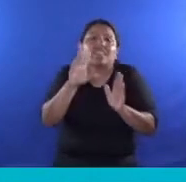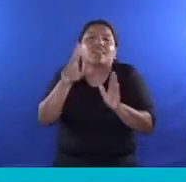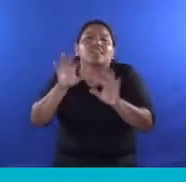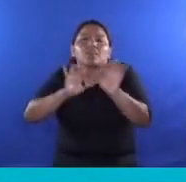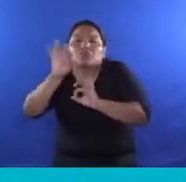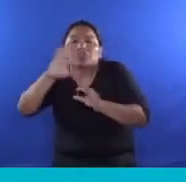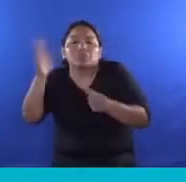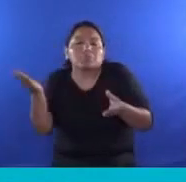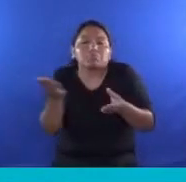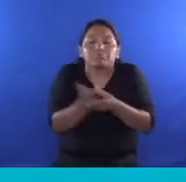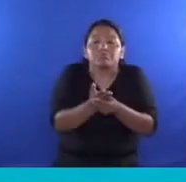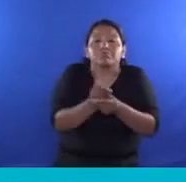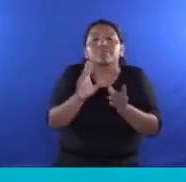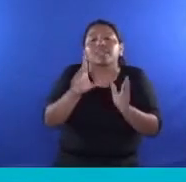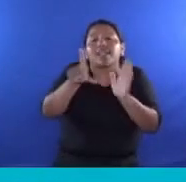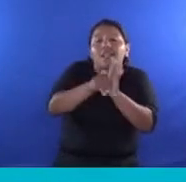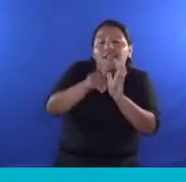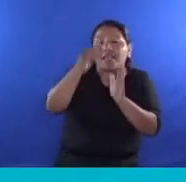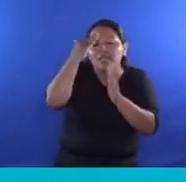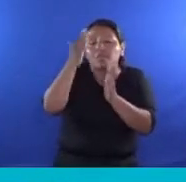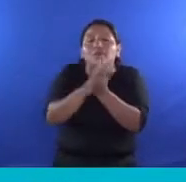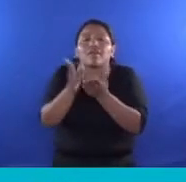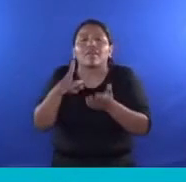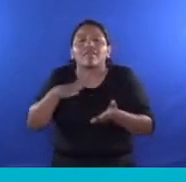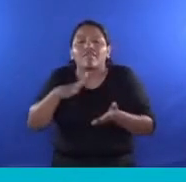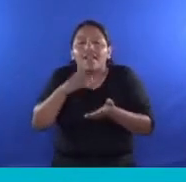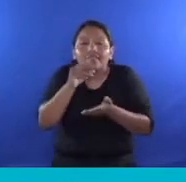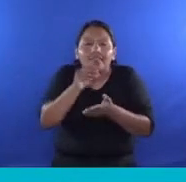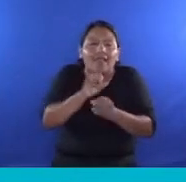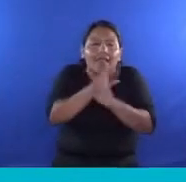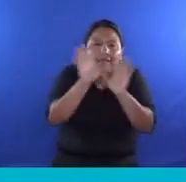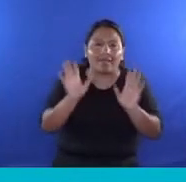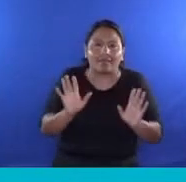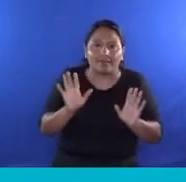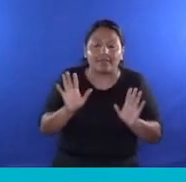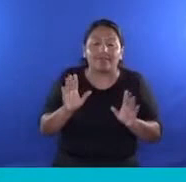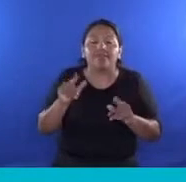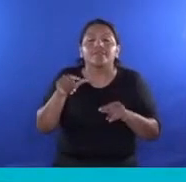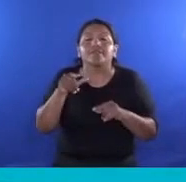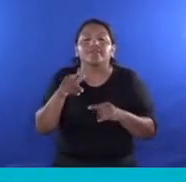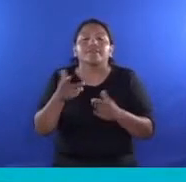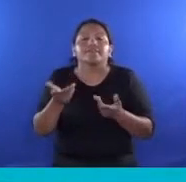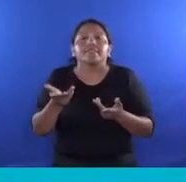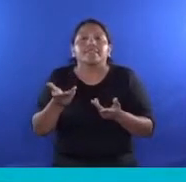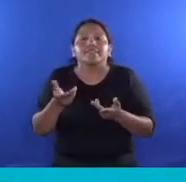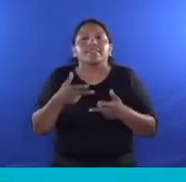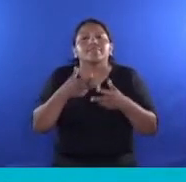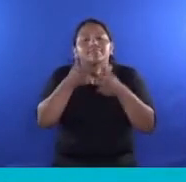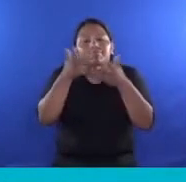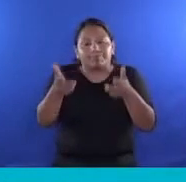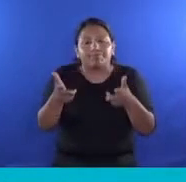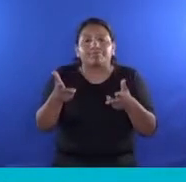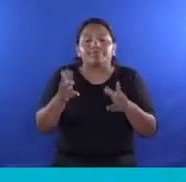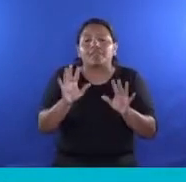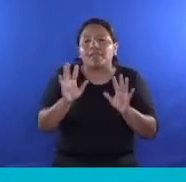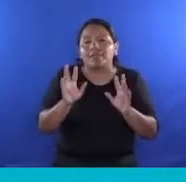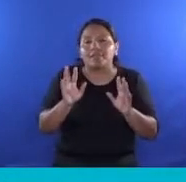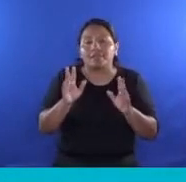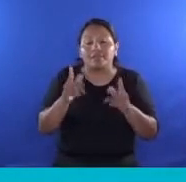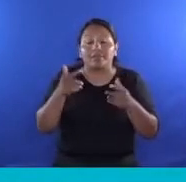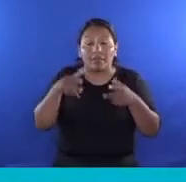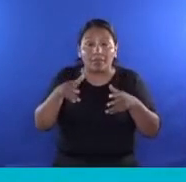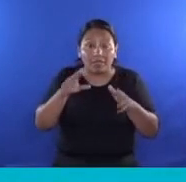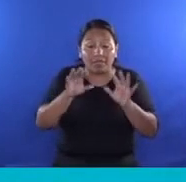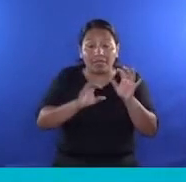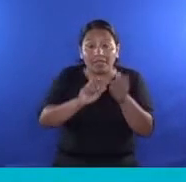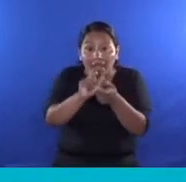la Constitución o las leyes tienen un vacío legal. Quiero destacar también que hay una perspectiva de género en esta